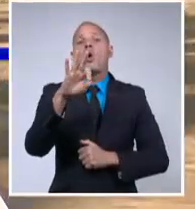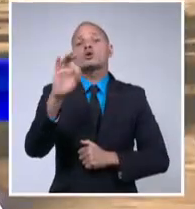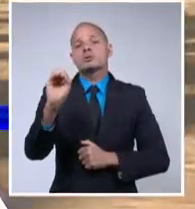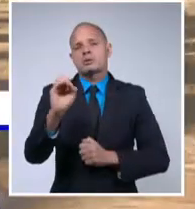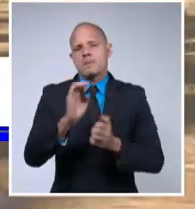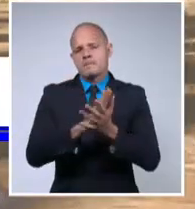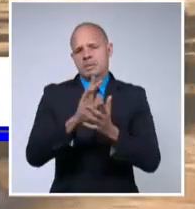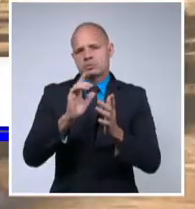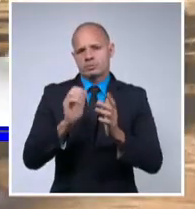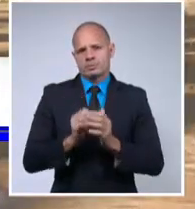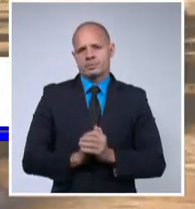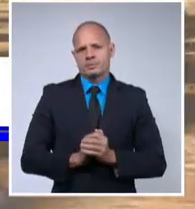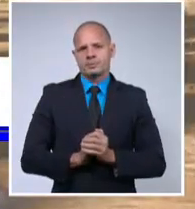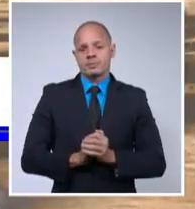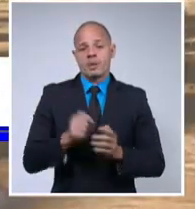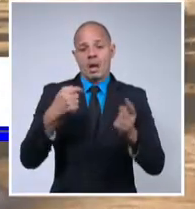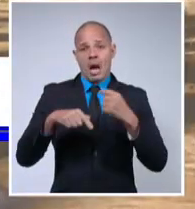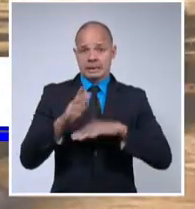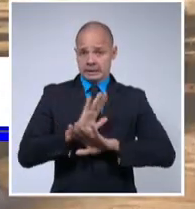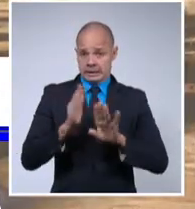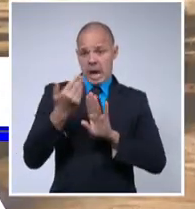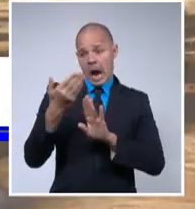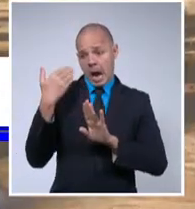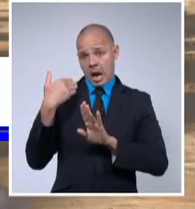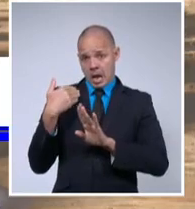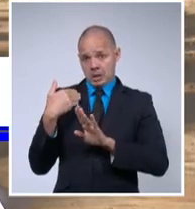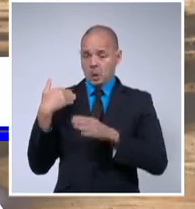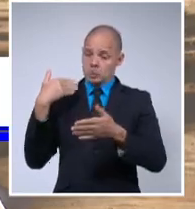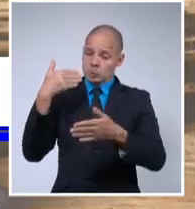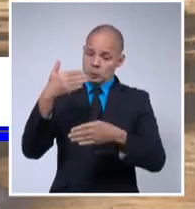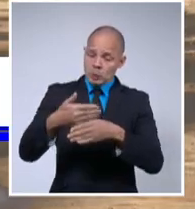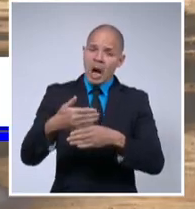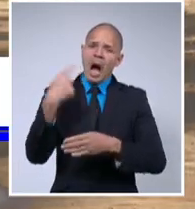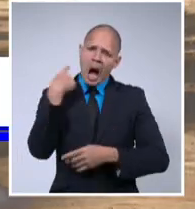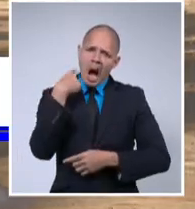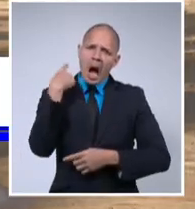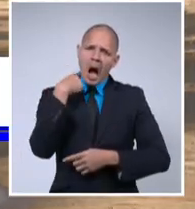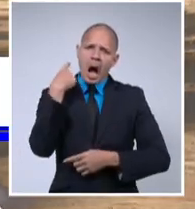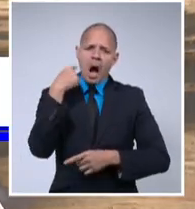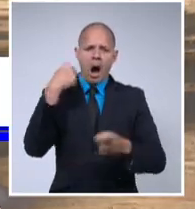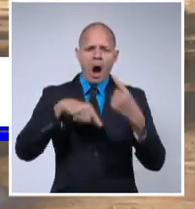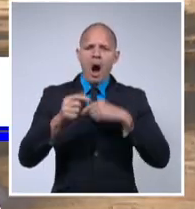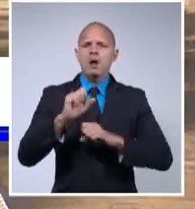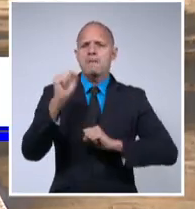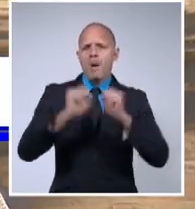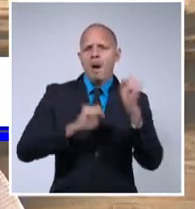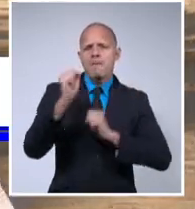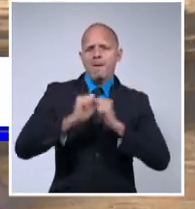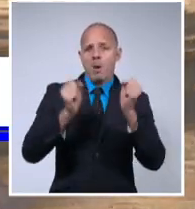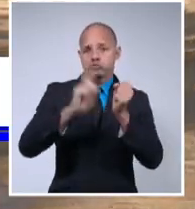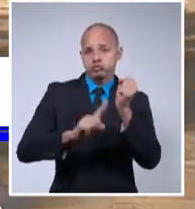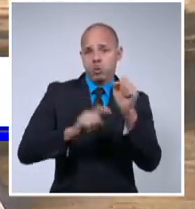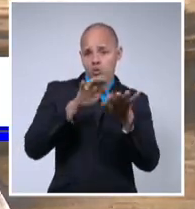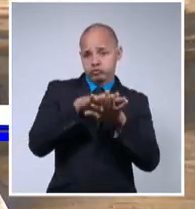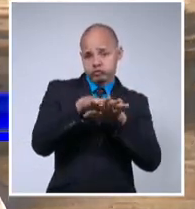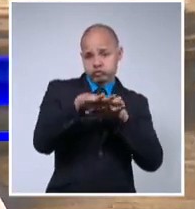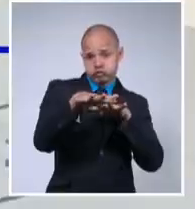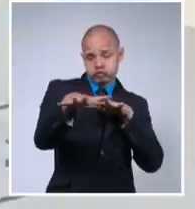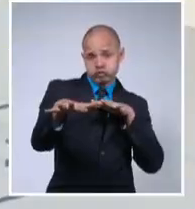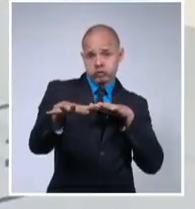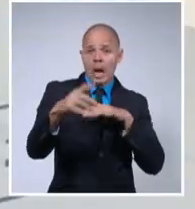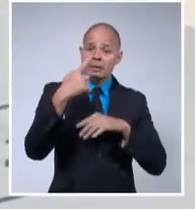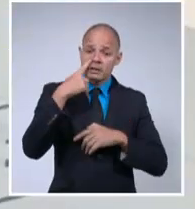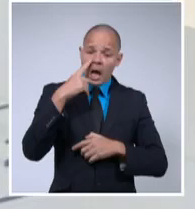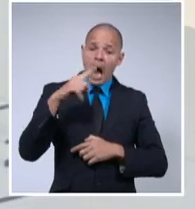la demanda que se ha ido incrementando, como es lógico, año tras año, un crecimiento de alrededor de un 3 o 4% anualmente, y